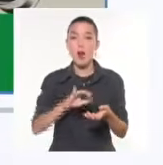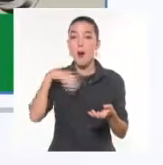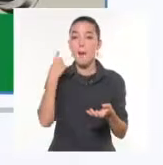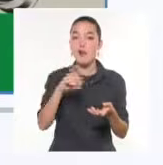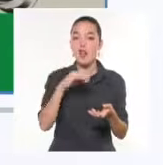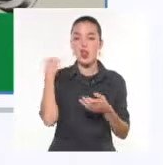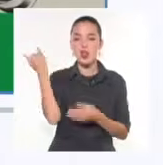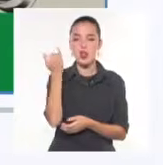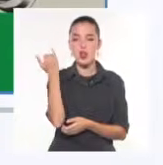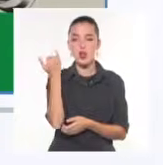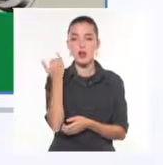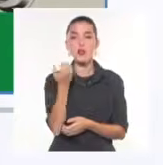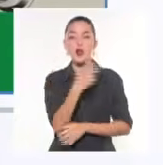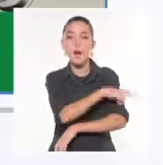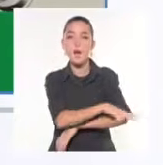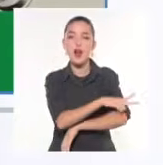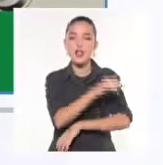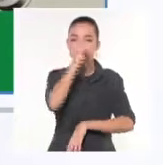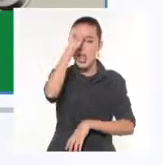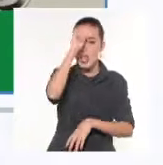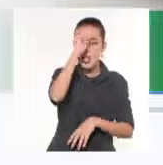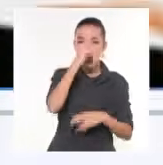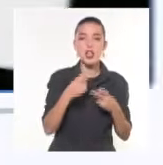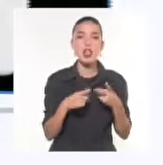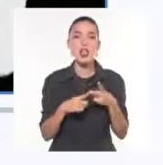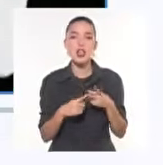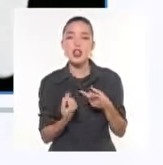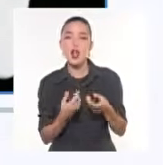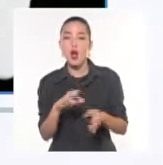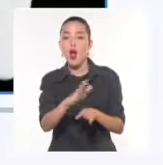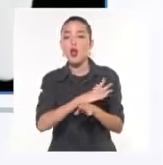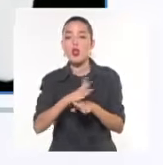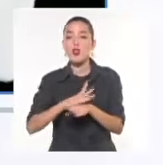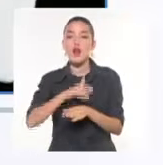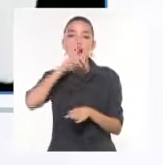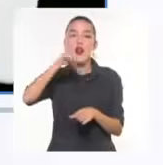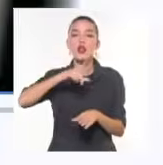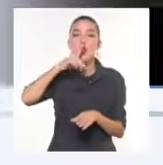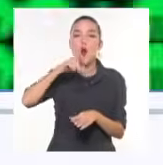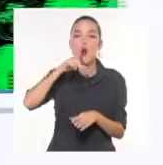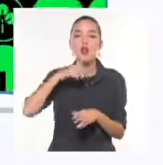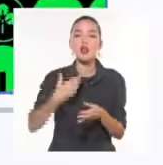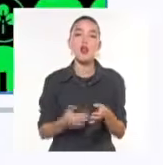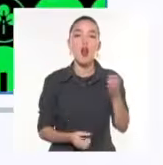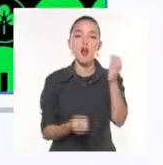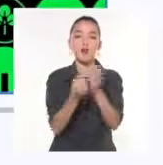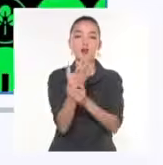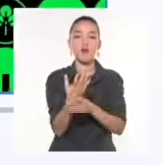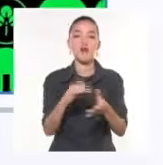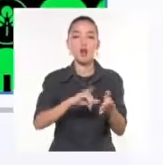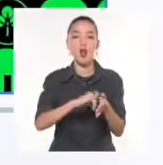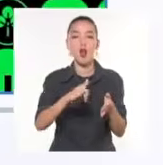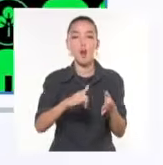ejemplo, países como la India, con una alta diversidad lingüística, impulsan la creación de un modelo propio. Casos como